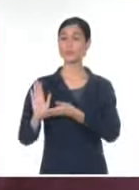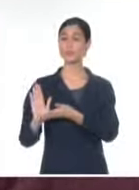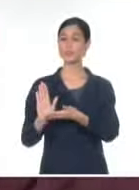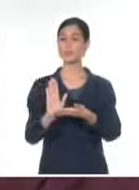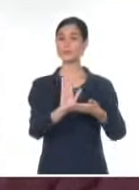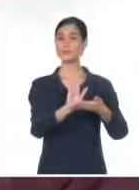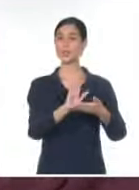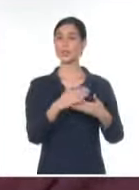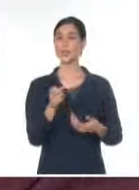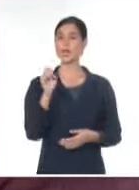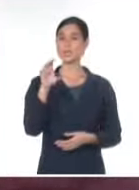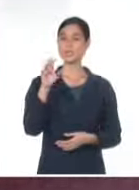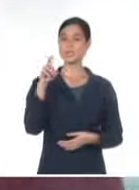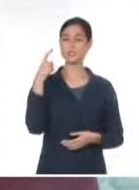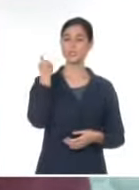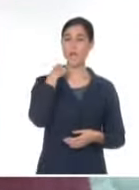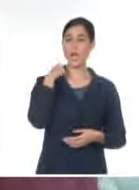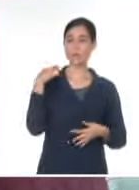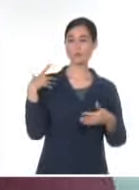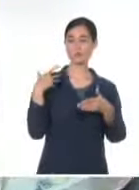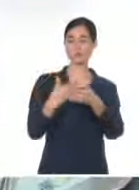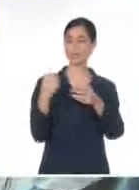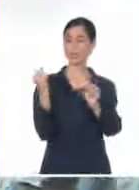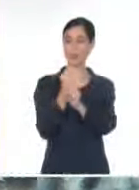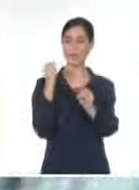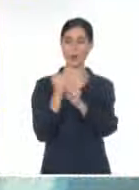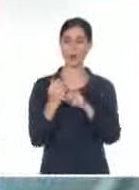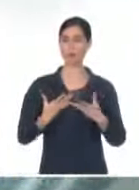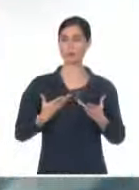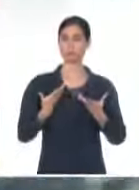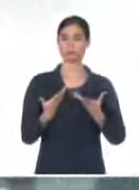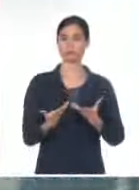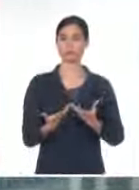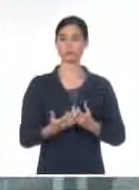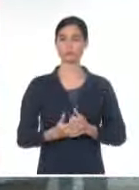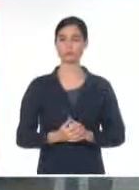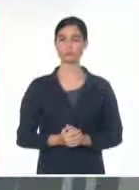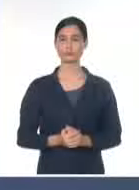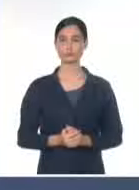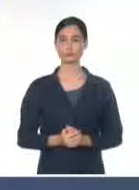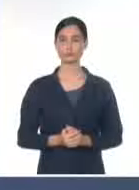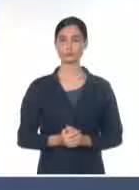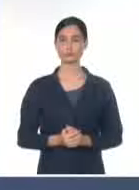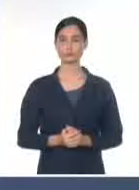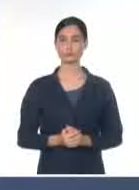15 años de desempeño. Sin Castillo, Canal Cubano de Noticias.